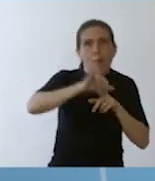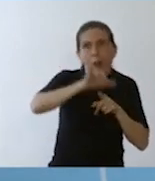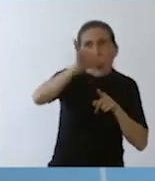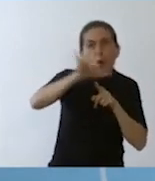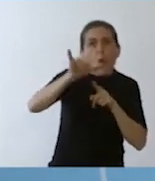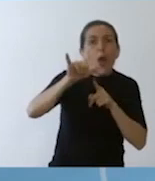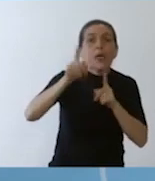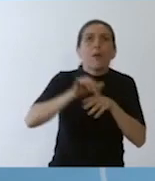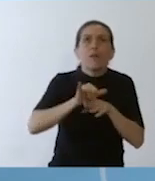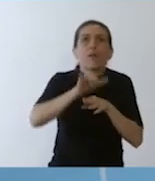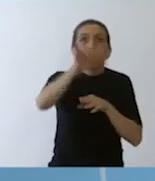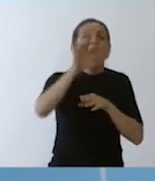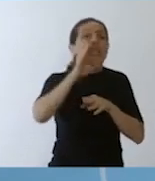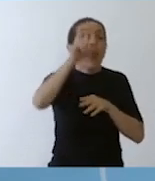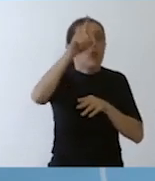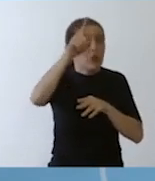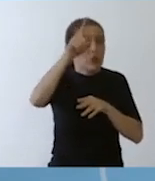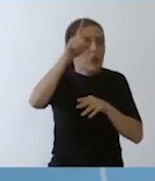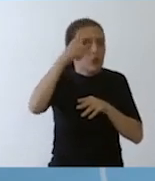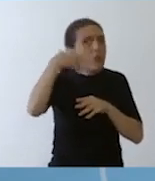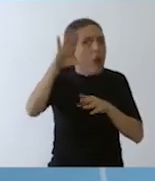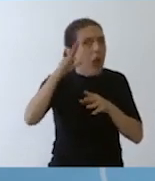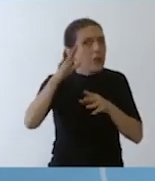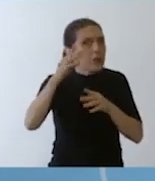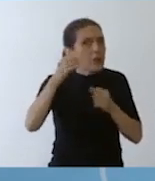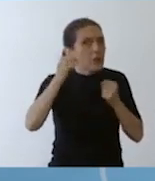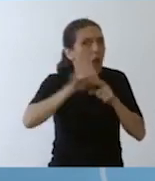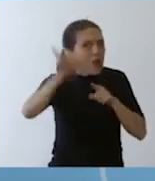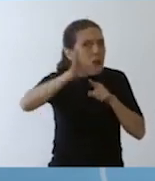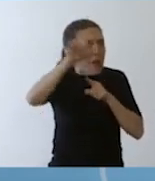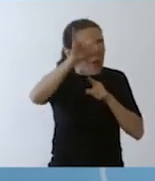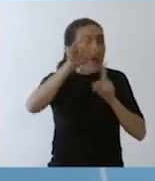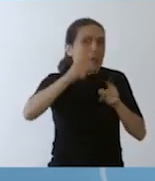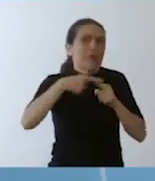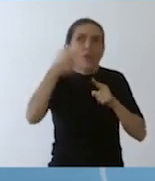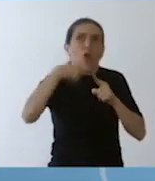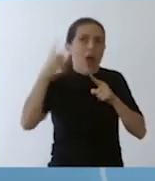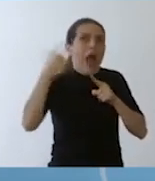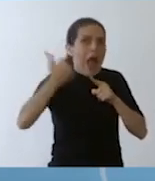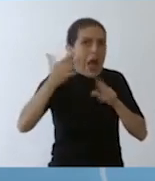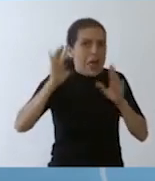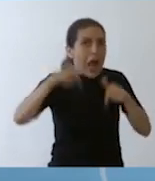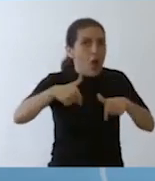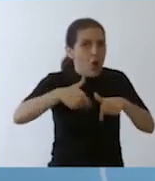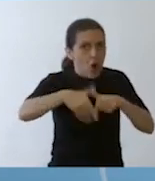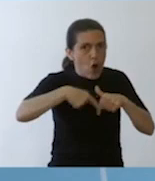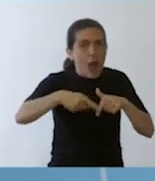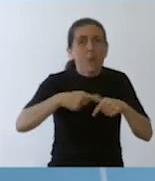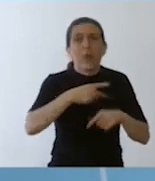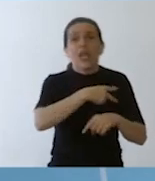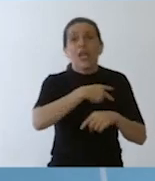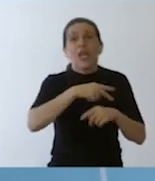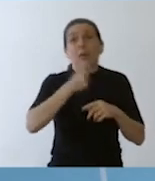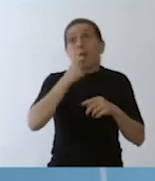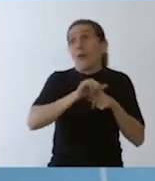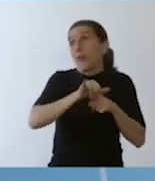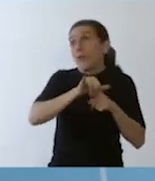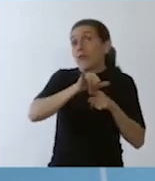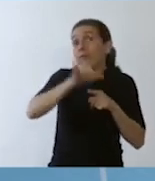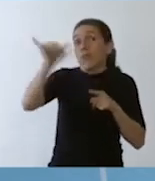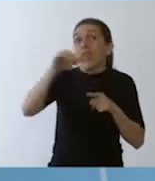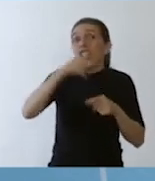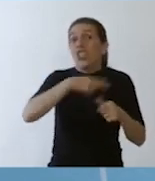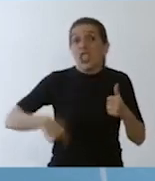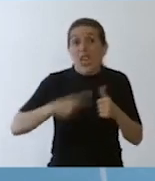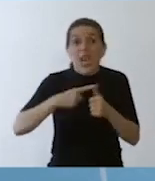Estados Unidos principalmente, que son donde tenemos vuelos directos operando actualmente. Los destinos de China,